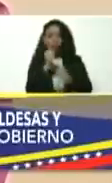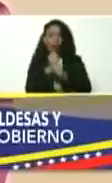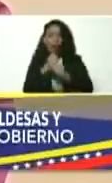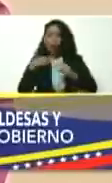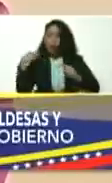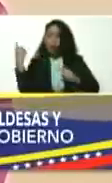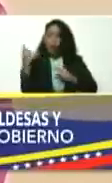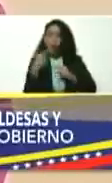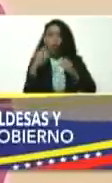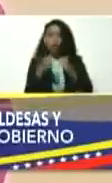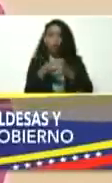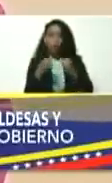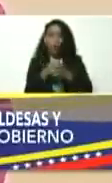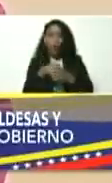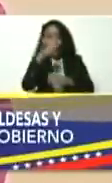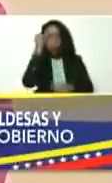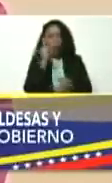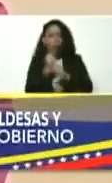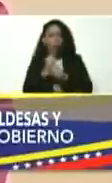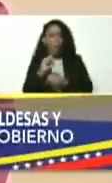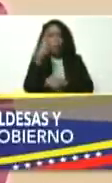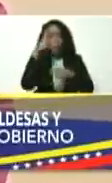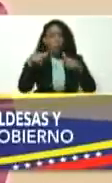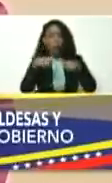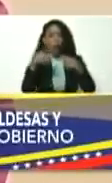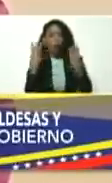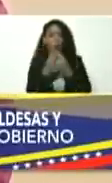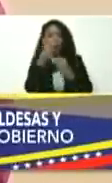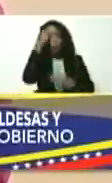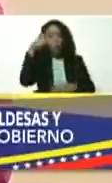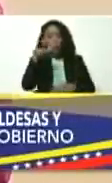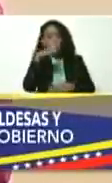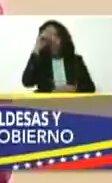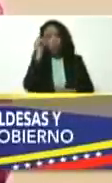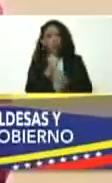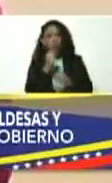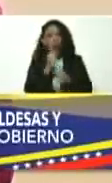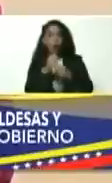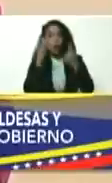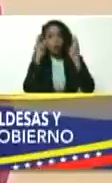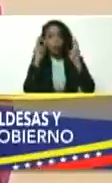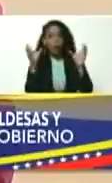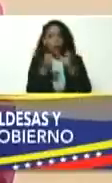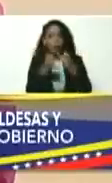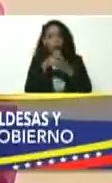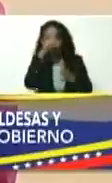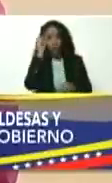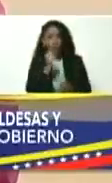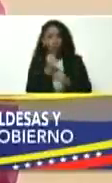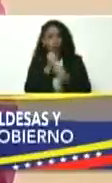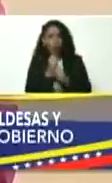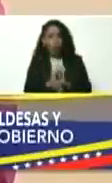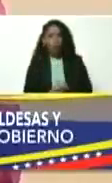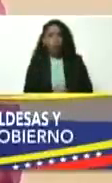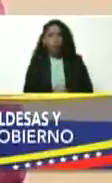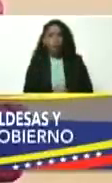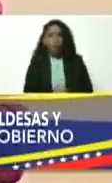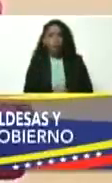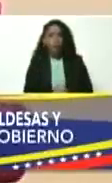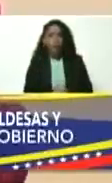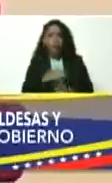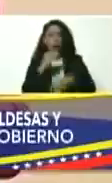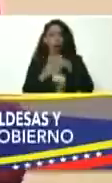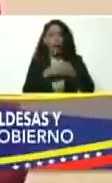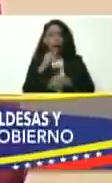el trabajo en primer lugar con el pueblo el trabajo colectivo con equipos de trabajo el constituirá